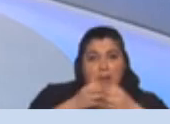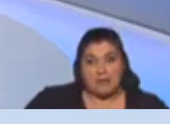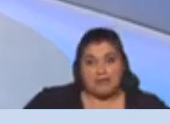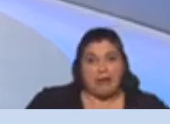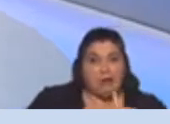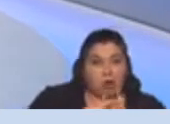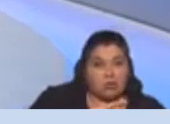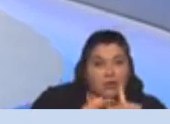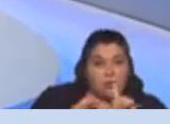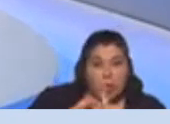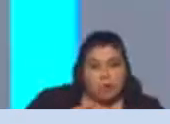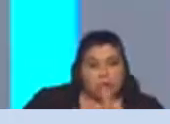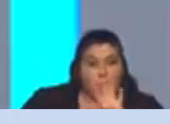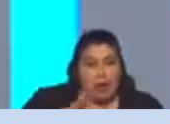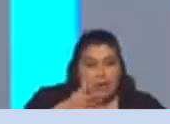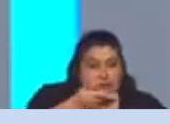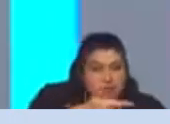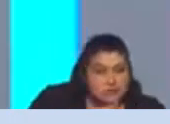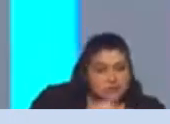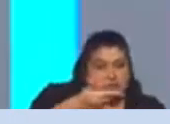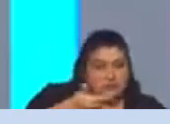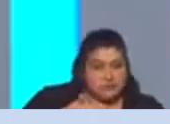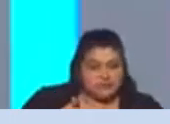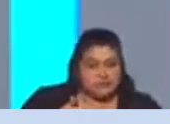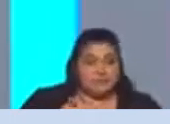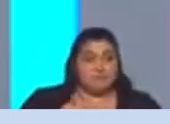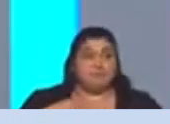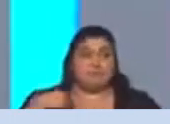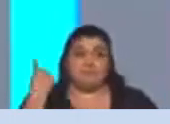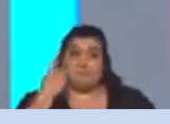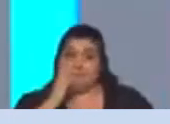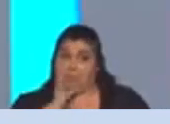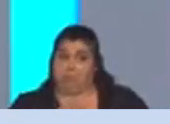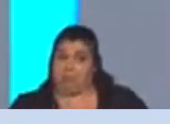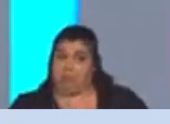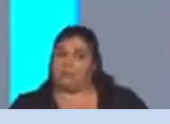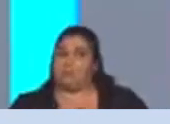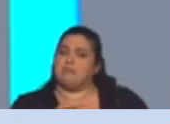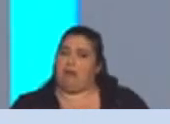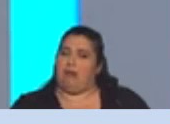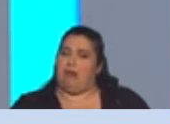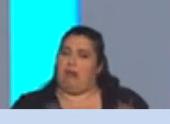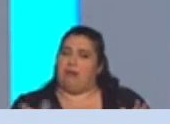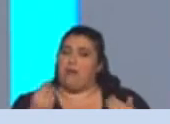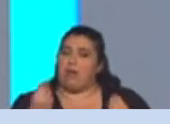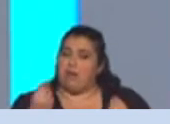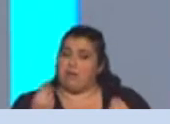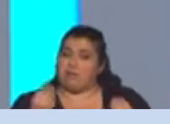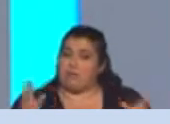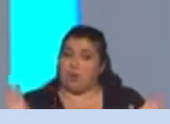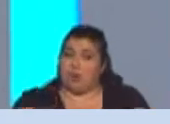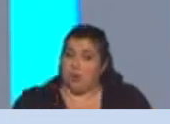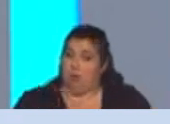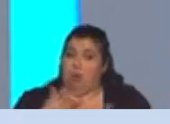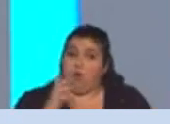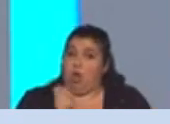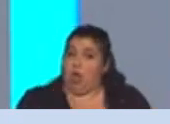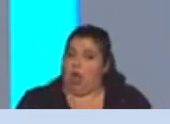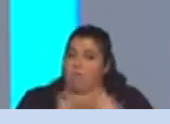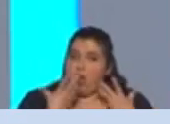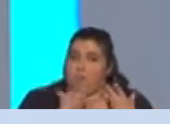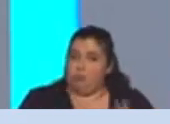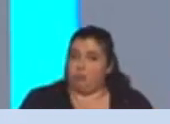más directo exactamente lo que sí está claro es que es un sector que tradicionalmente apostó a Juntos por el cambio o